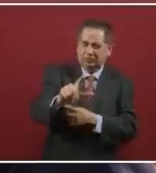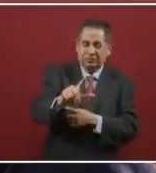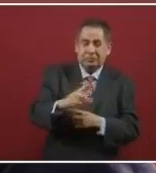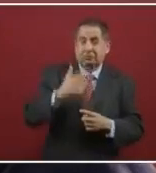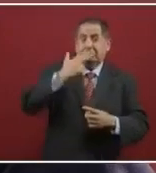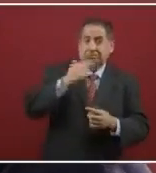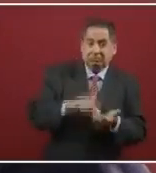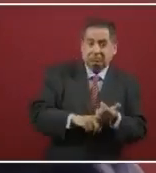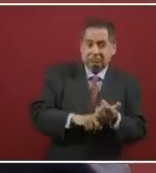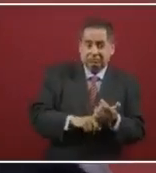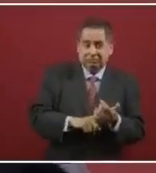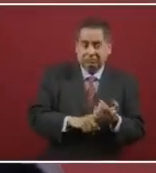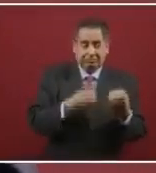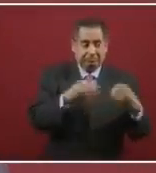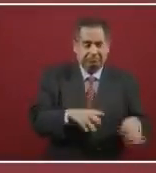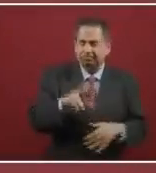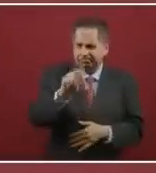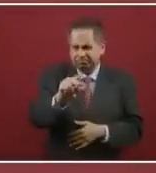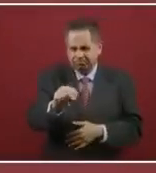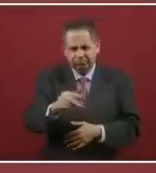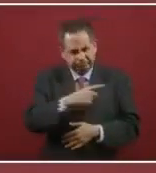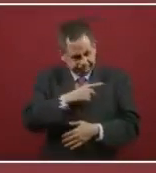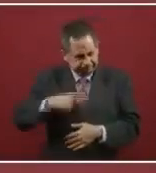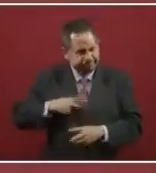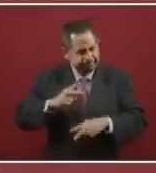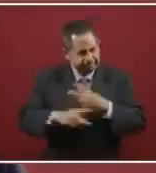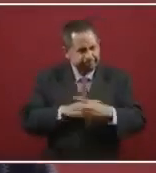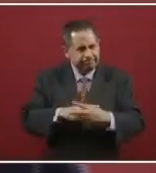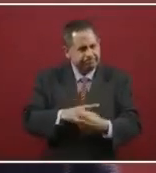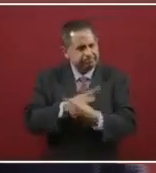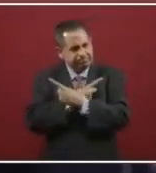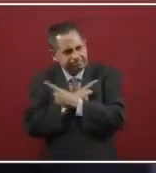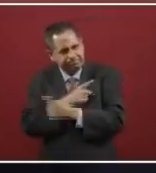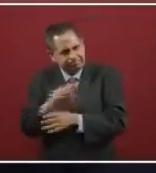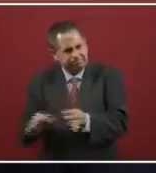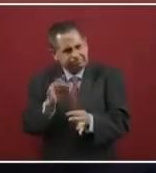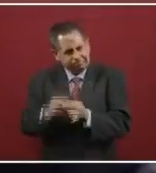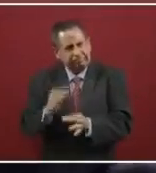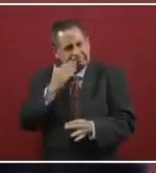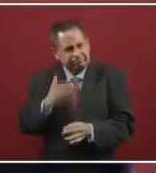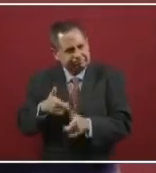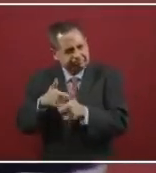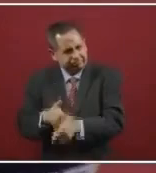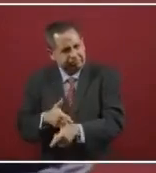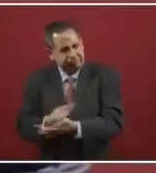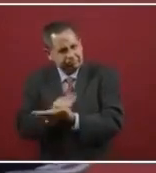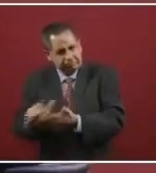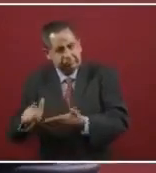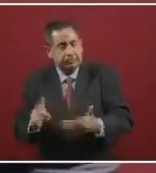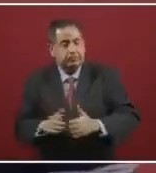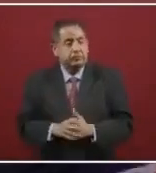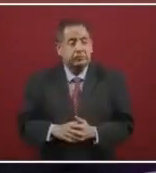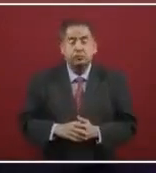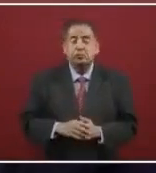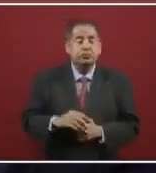nada de que problema político que se resuelve con